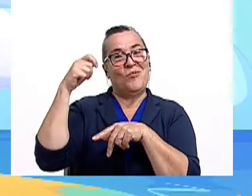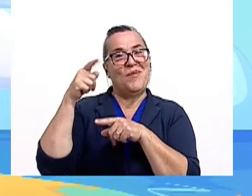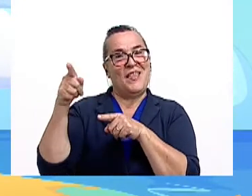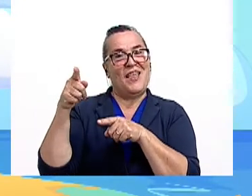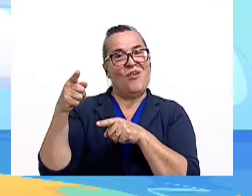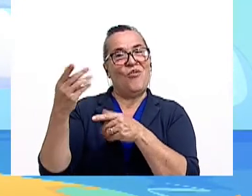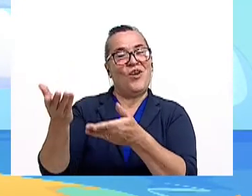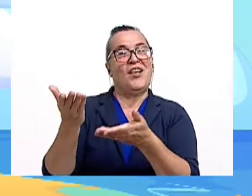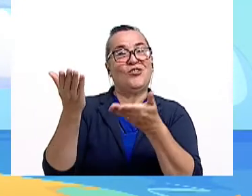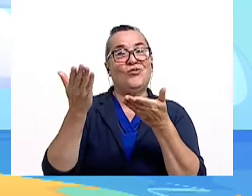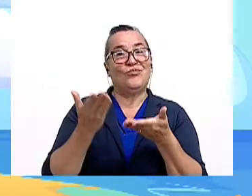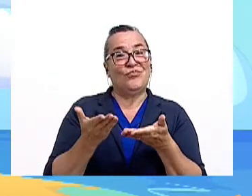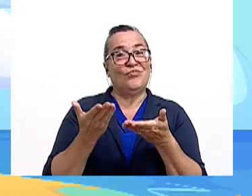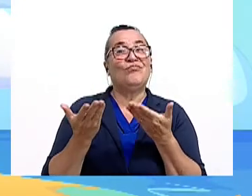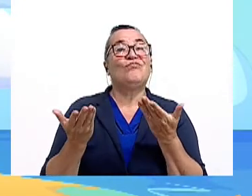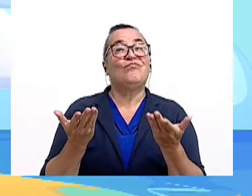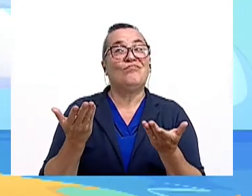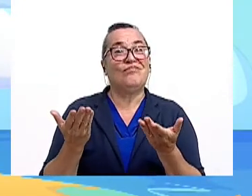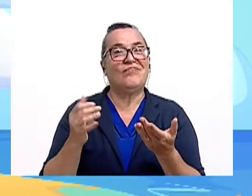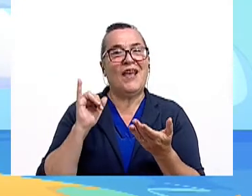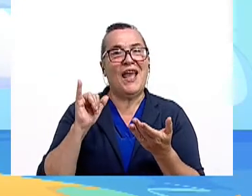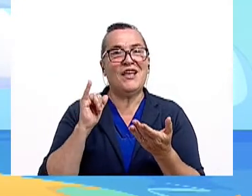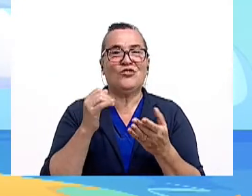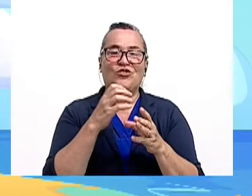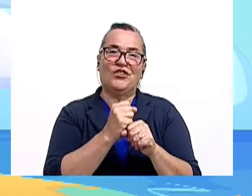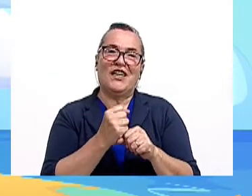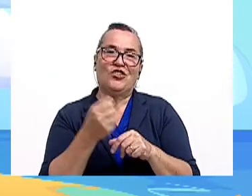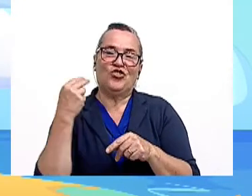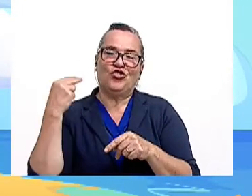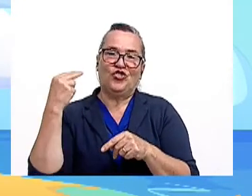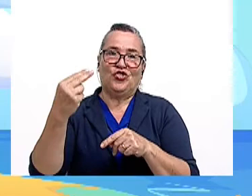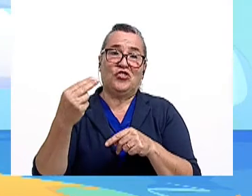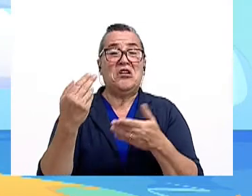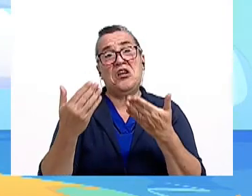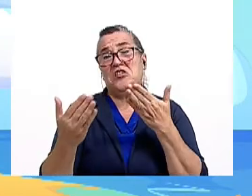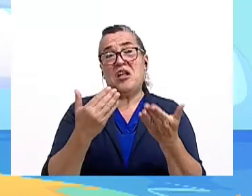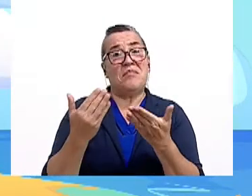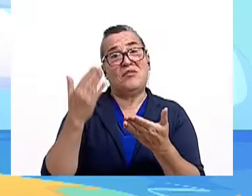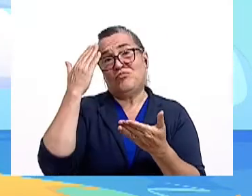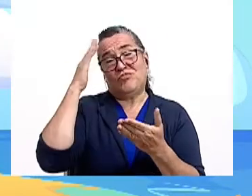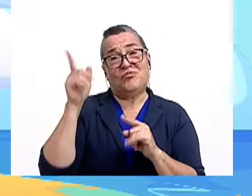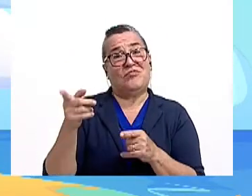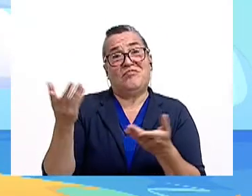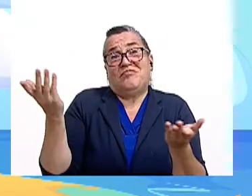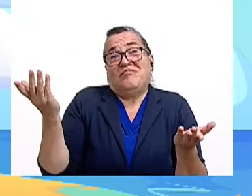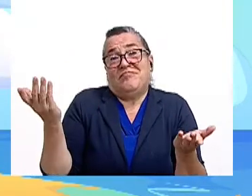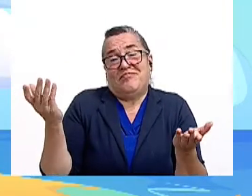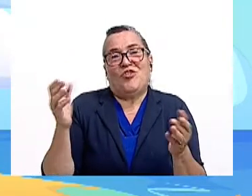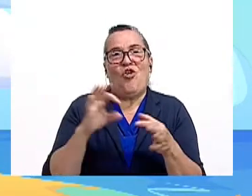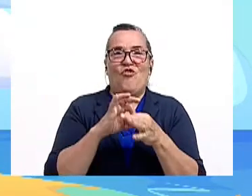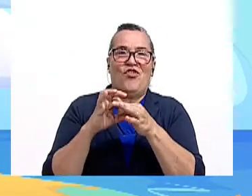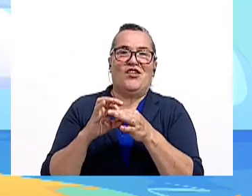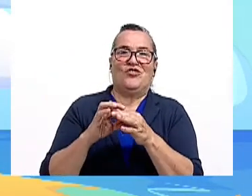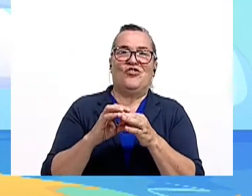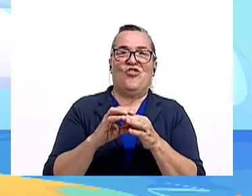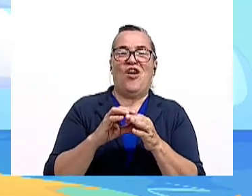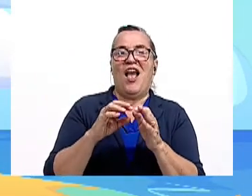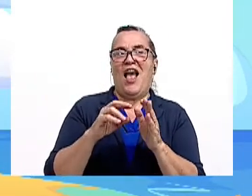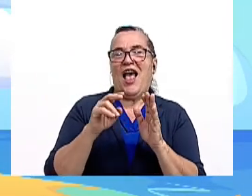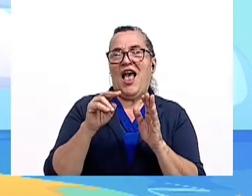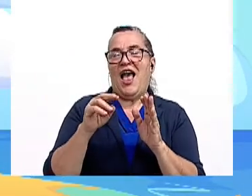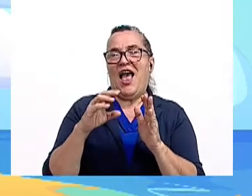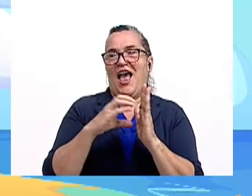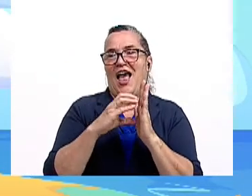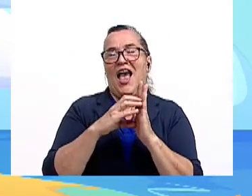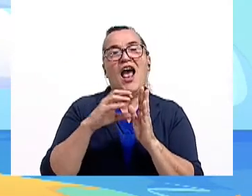nos va a presentar esos hechos históricos que tal vez no sabemos sobre Robinson Crusoe,